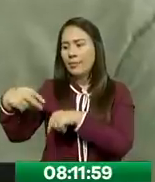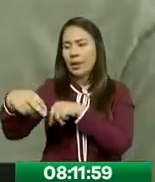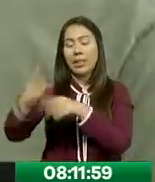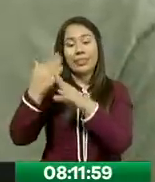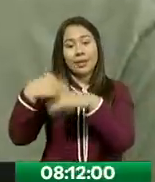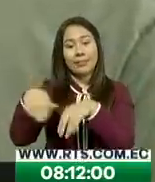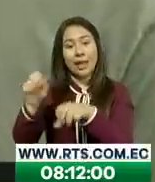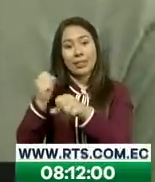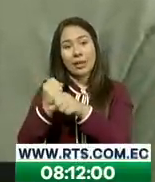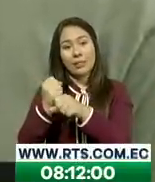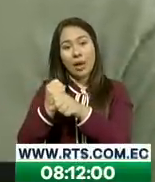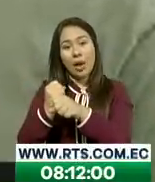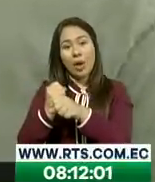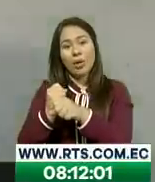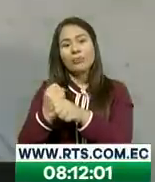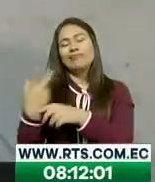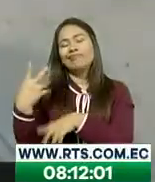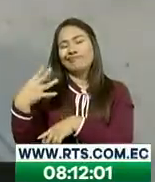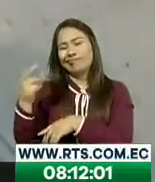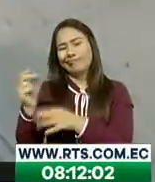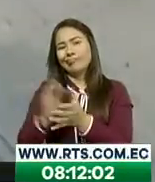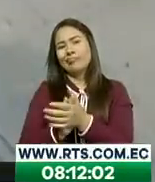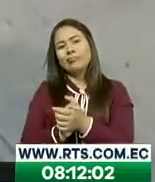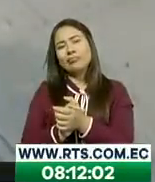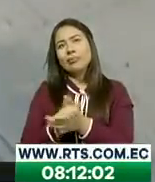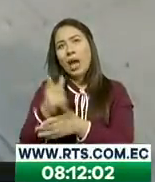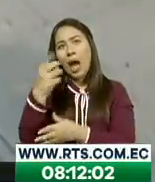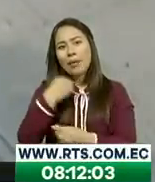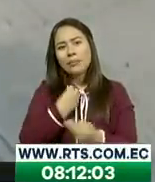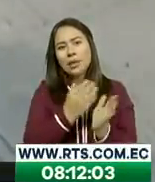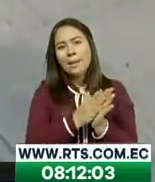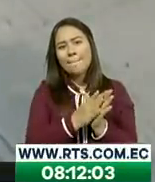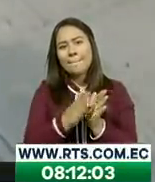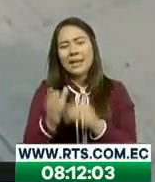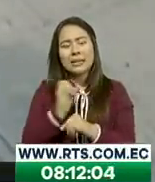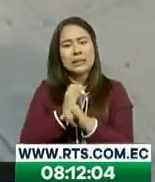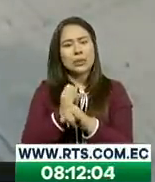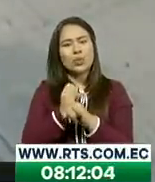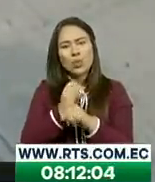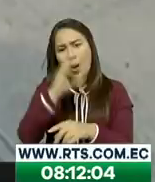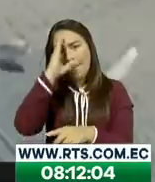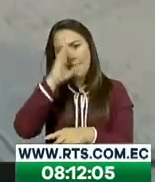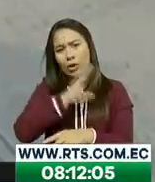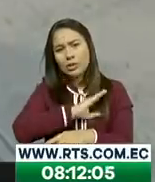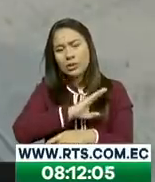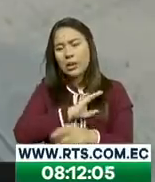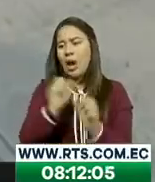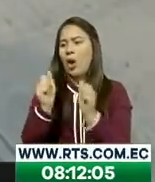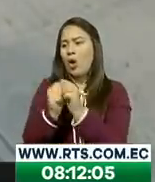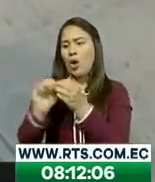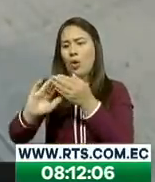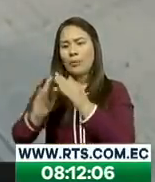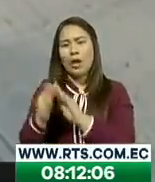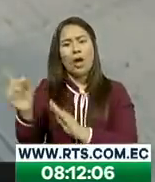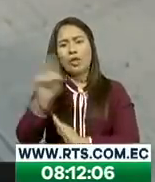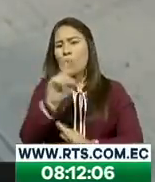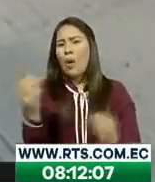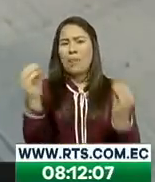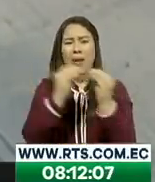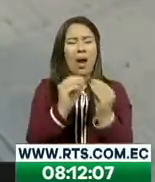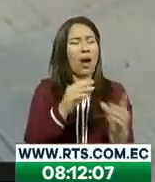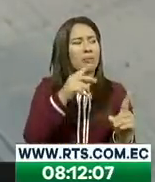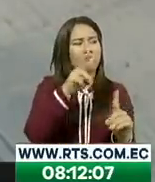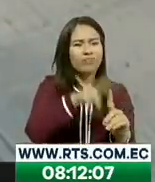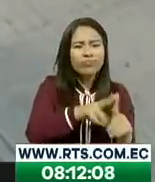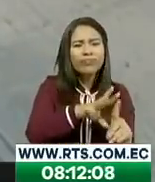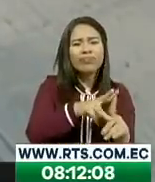trabajar de un evento. Urge entonces un plan interinstitucional para que ya no sean ciudadanos o ciudadanas